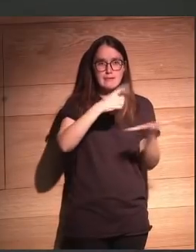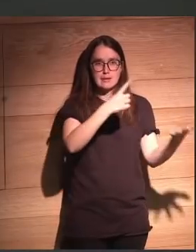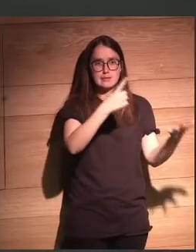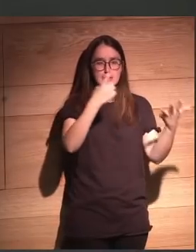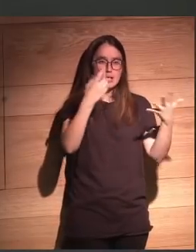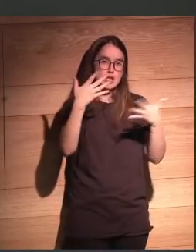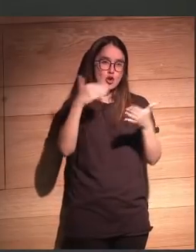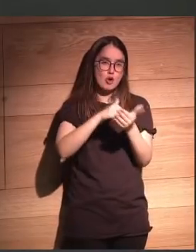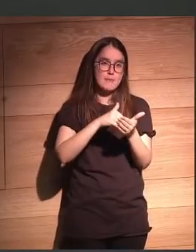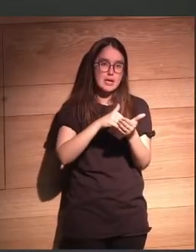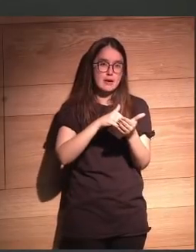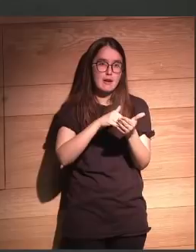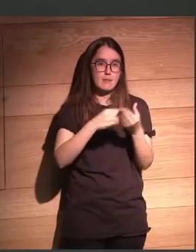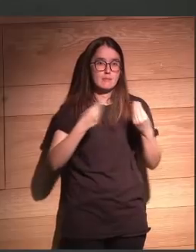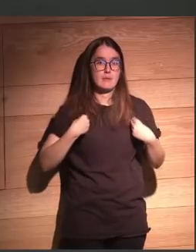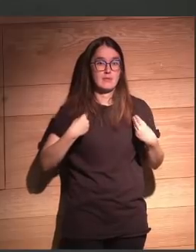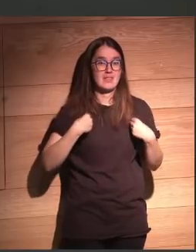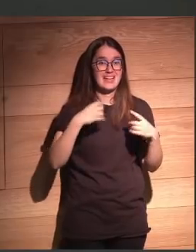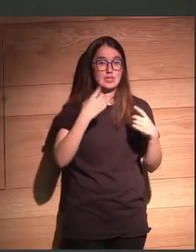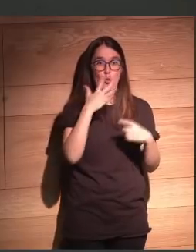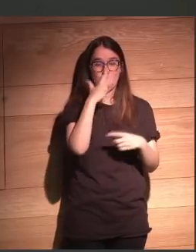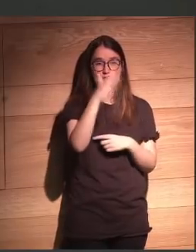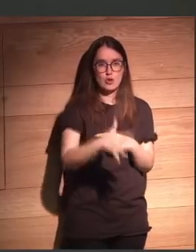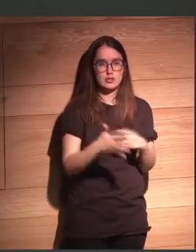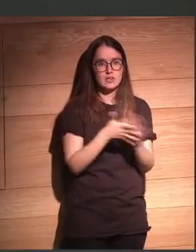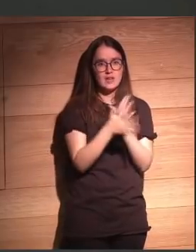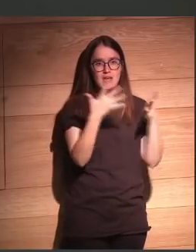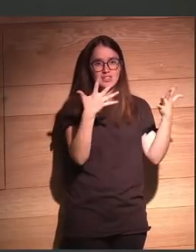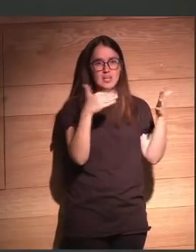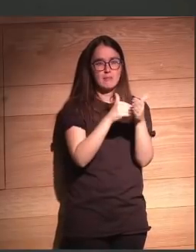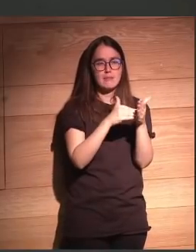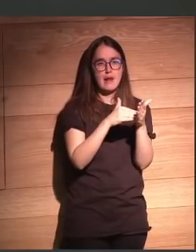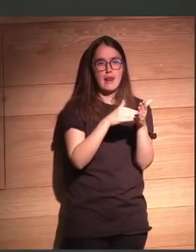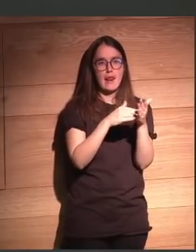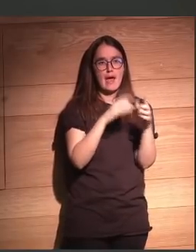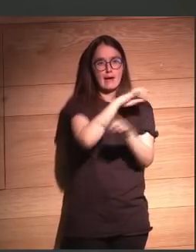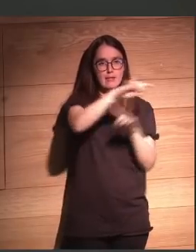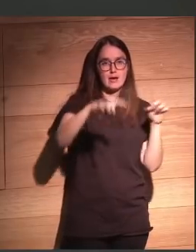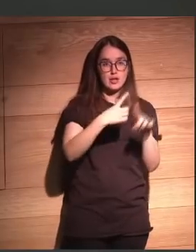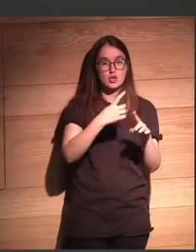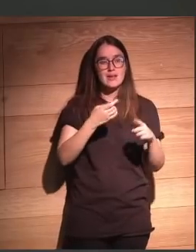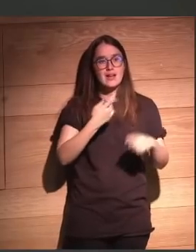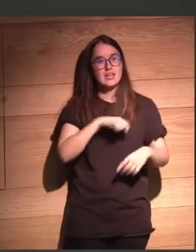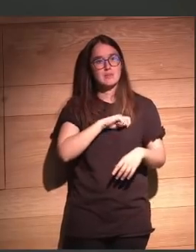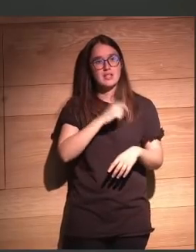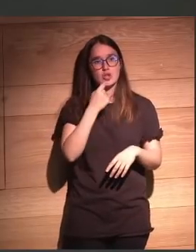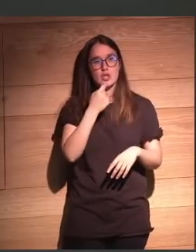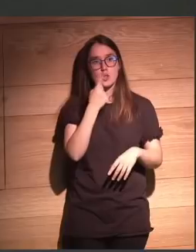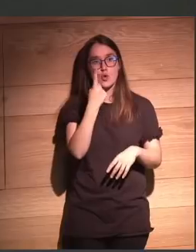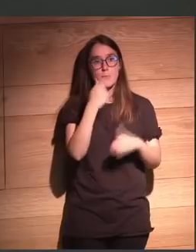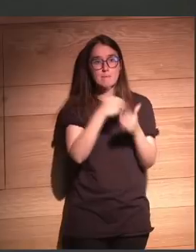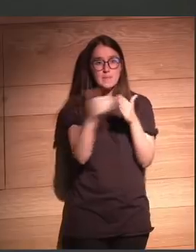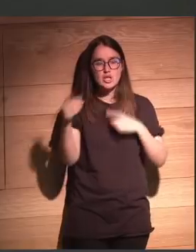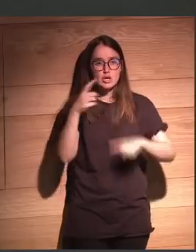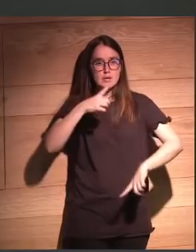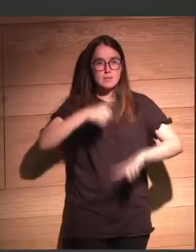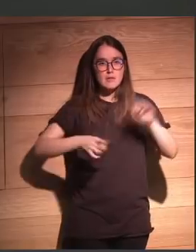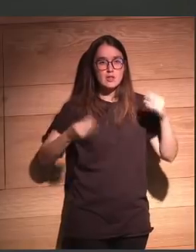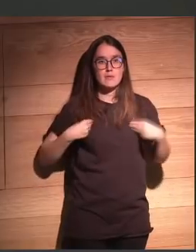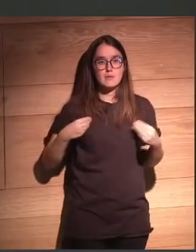es decir, 10.000 al año por lo menos. Y hoy en España nos dicen que necesitamos 1,5 millones de viviendas públicas